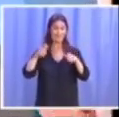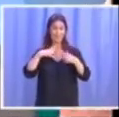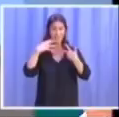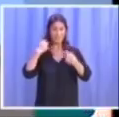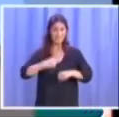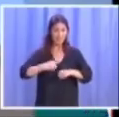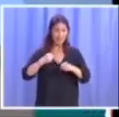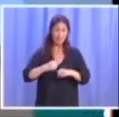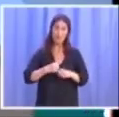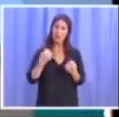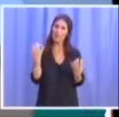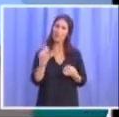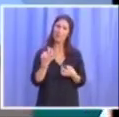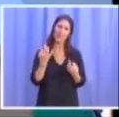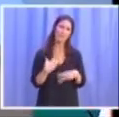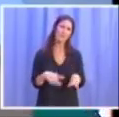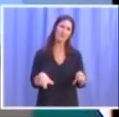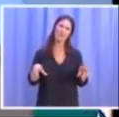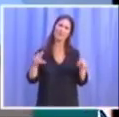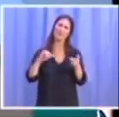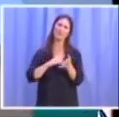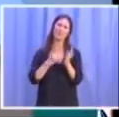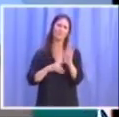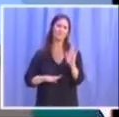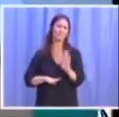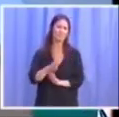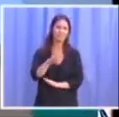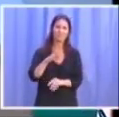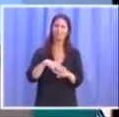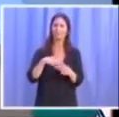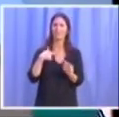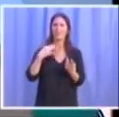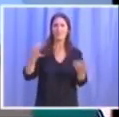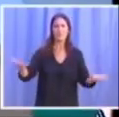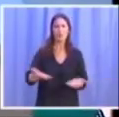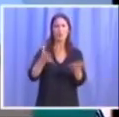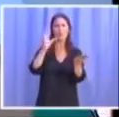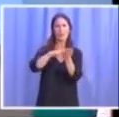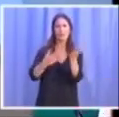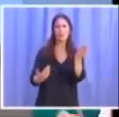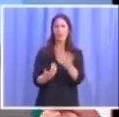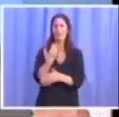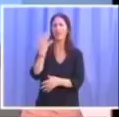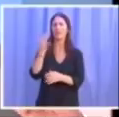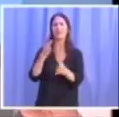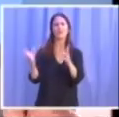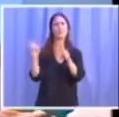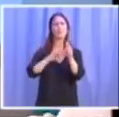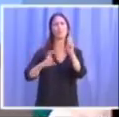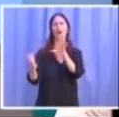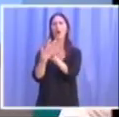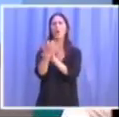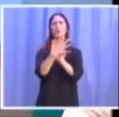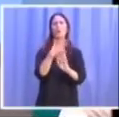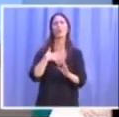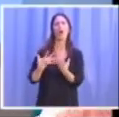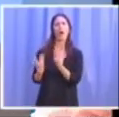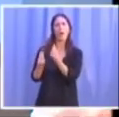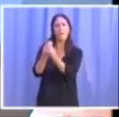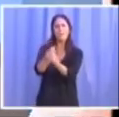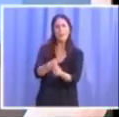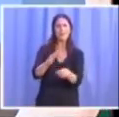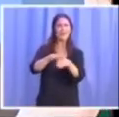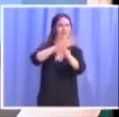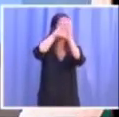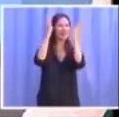hay que acabar con las barreras arquitectónicas, hay que potenciar los centros de día, hay que llegar a acuerdos de acompañamiento